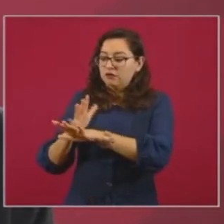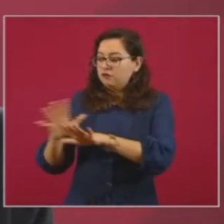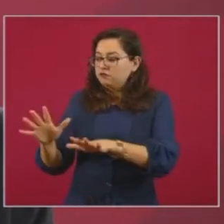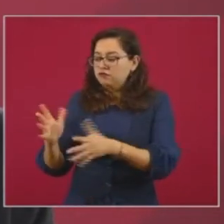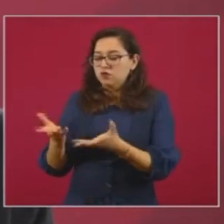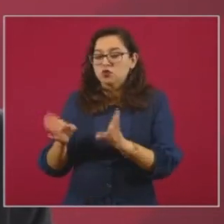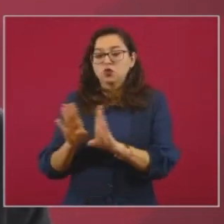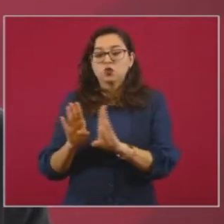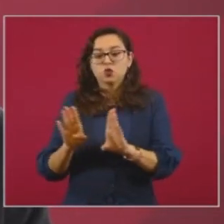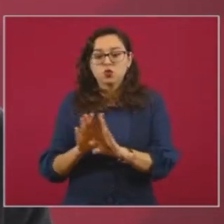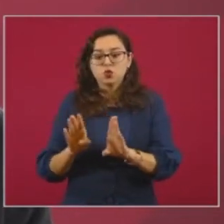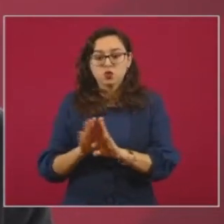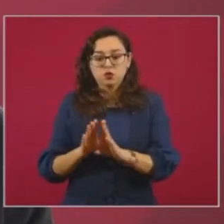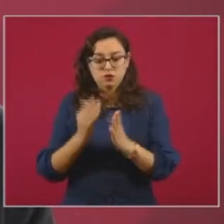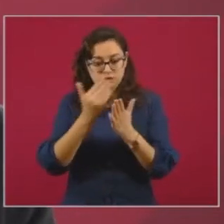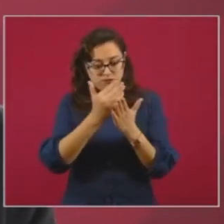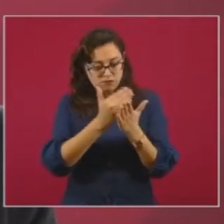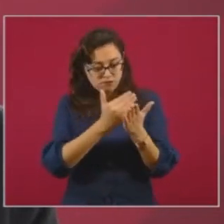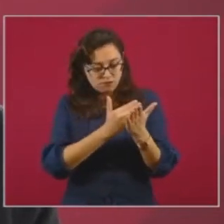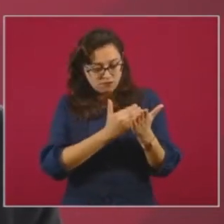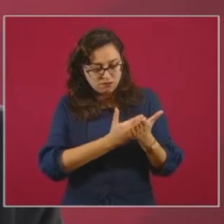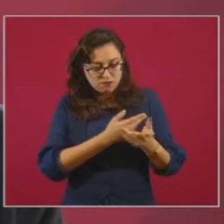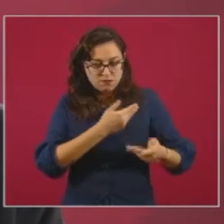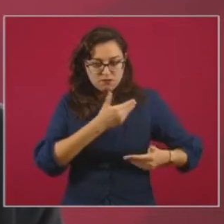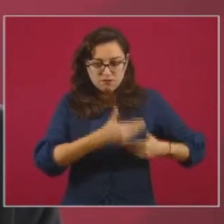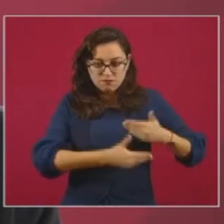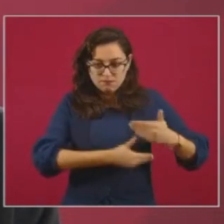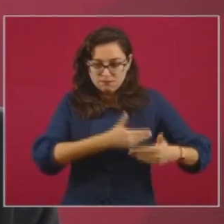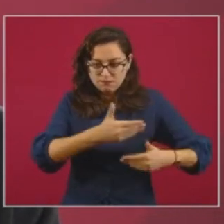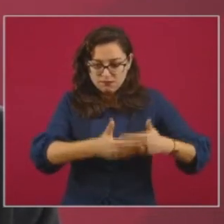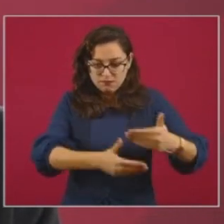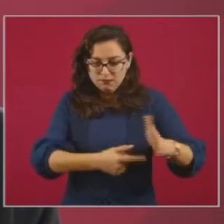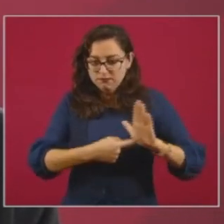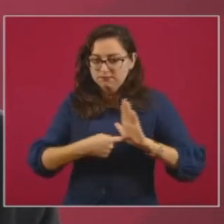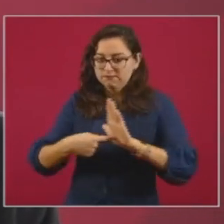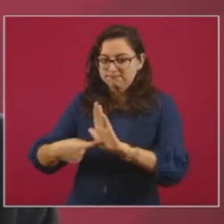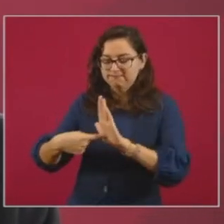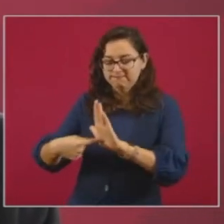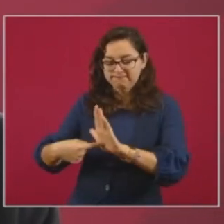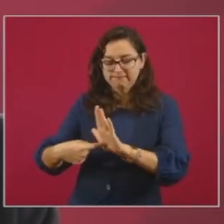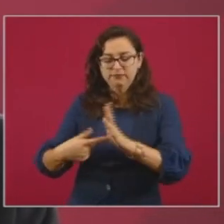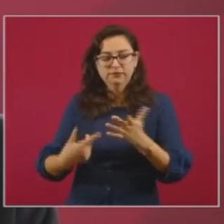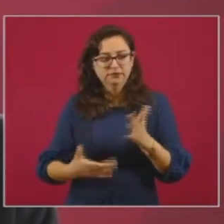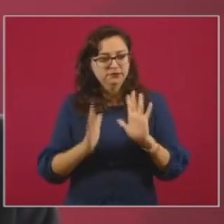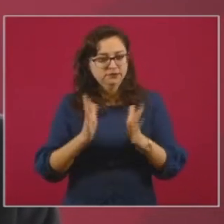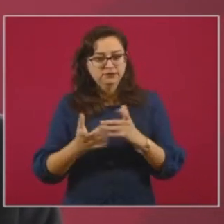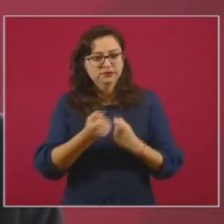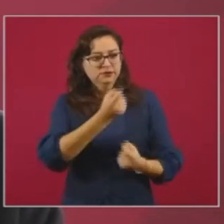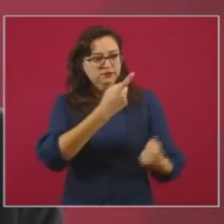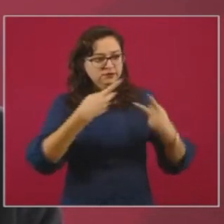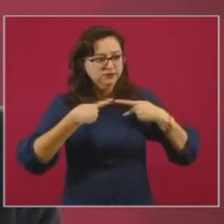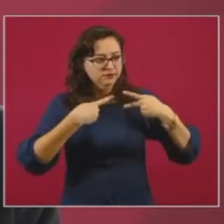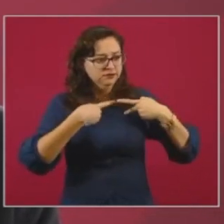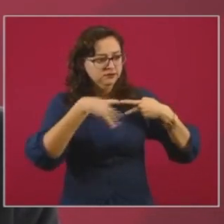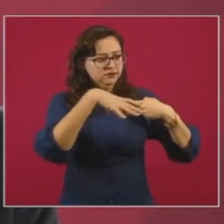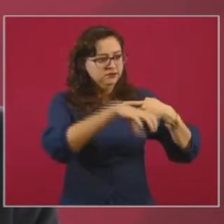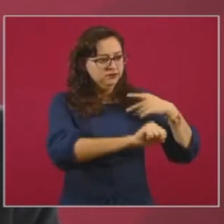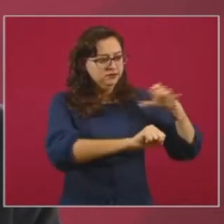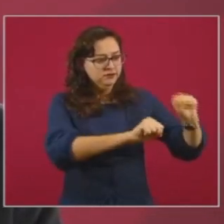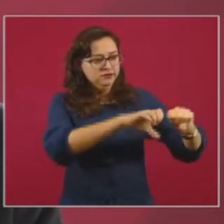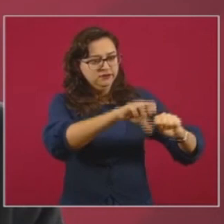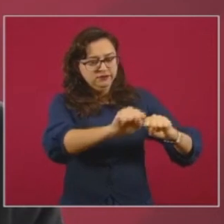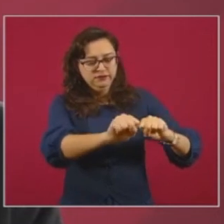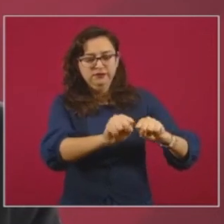avance que se ha logrado en detenciones de los